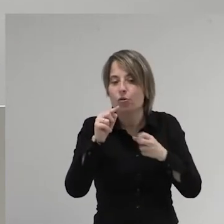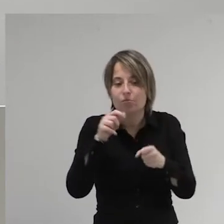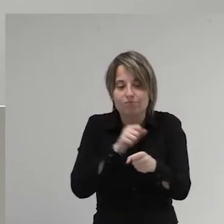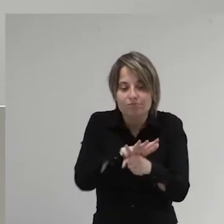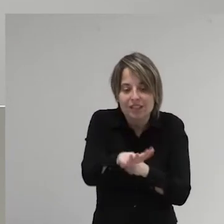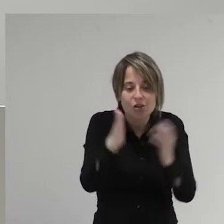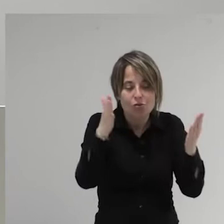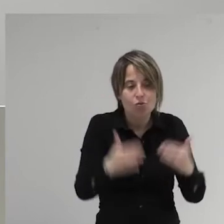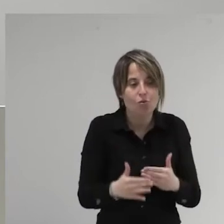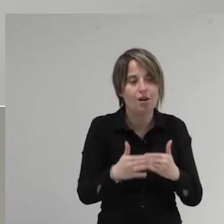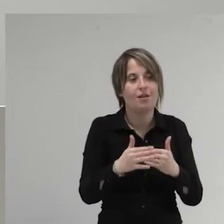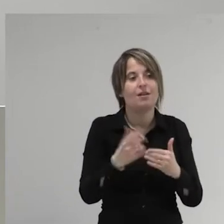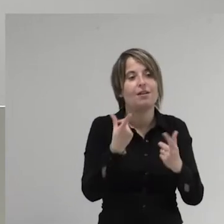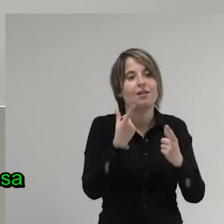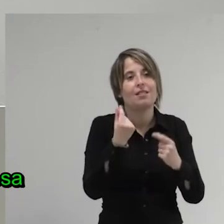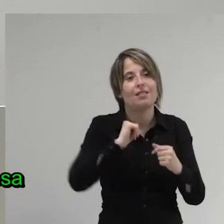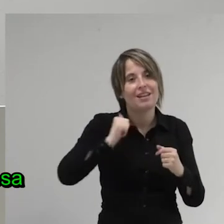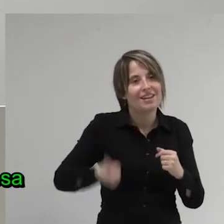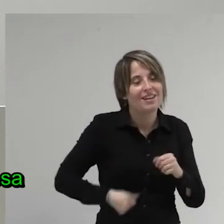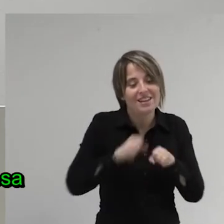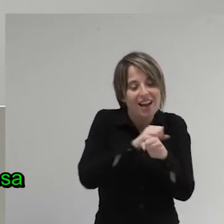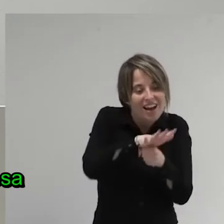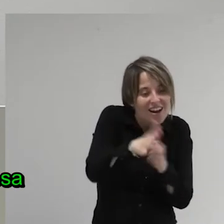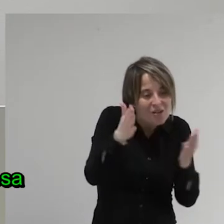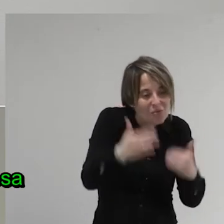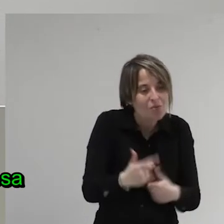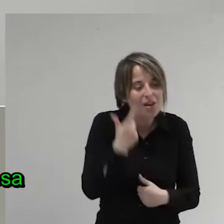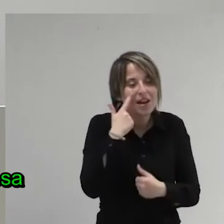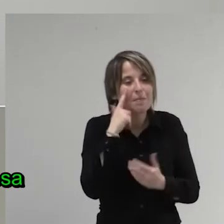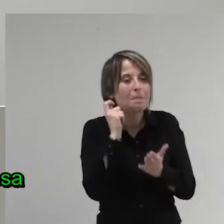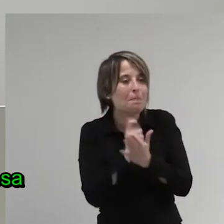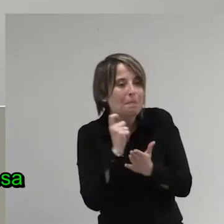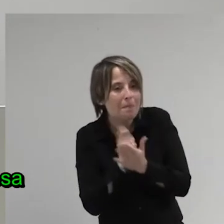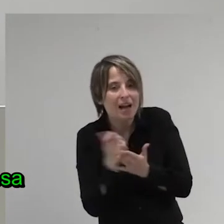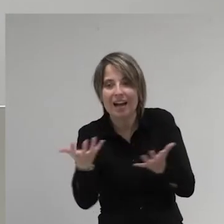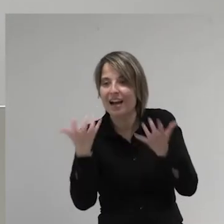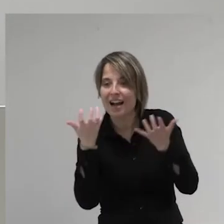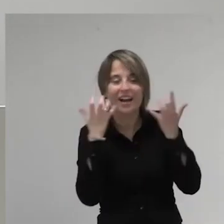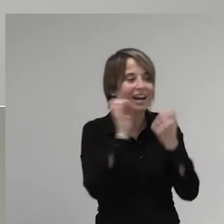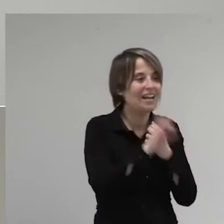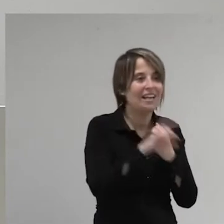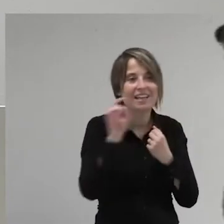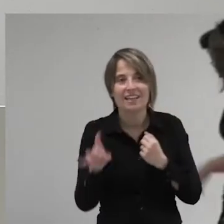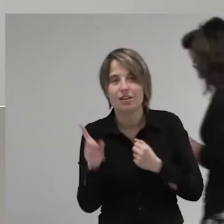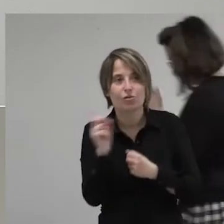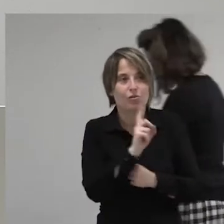no incide en la distribución de la riqueza, no incide en cuánto pan hay en una mesa y cuánto pan hay en otro, con lo